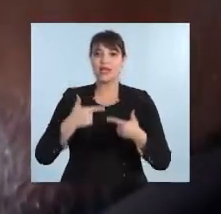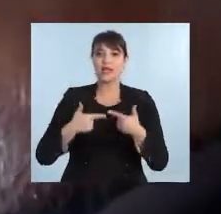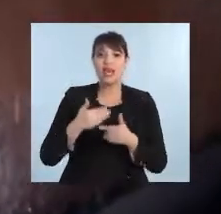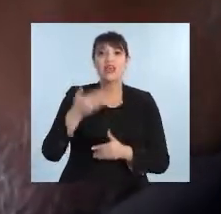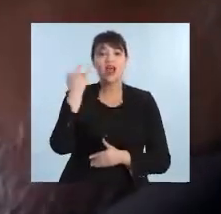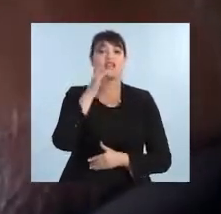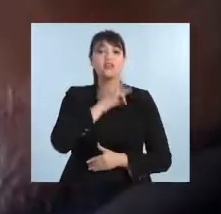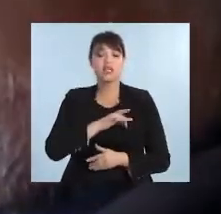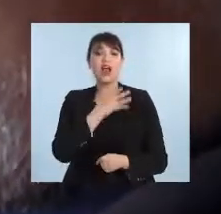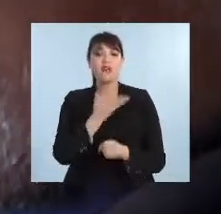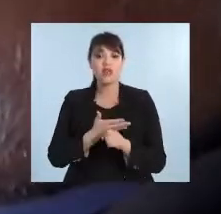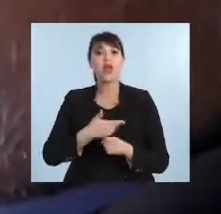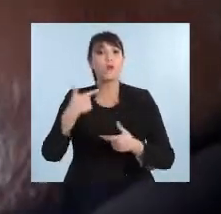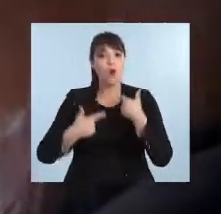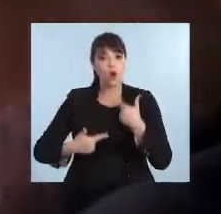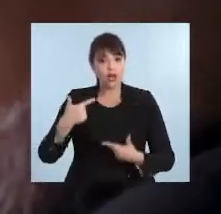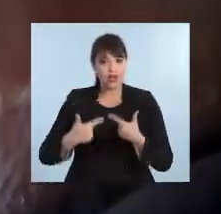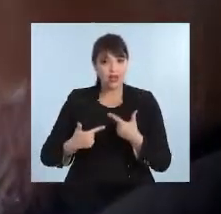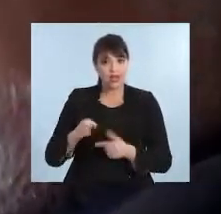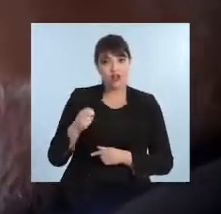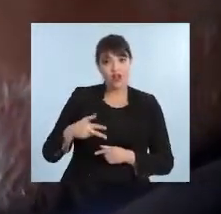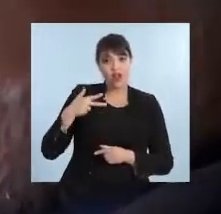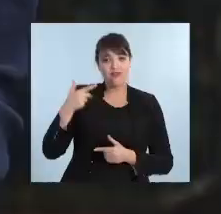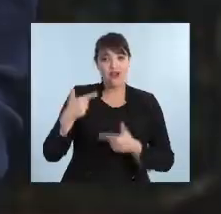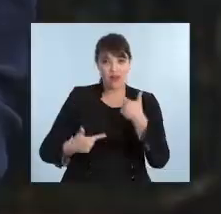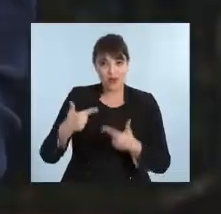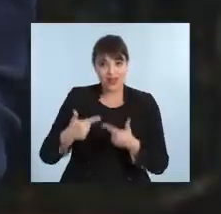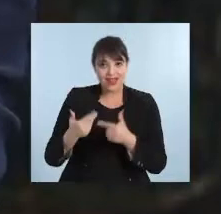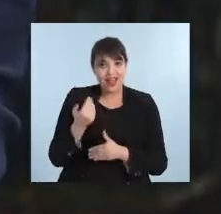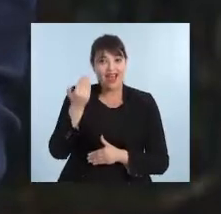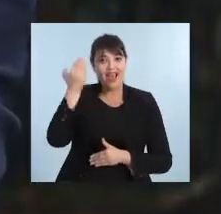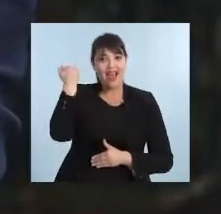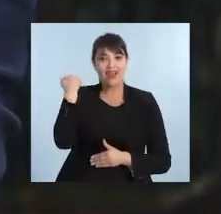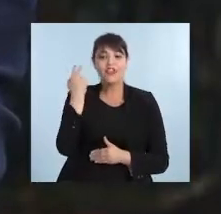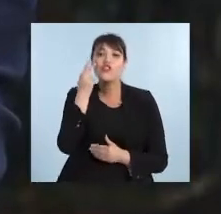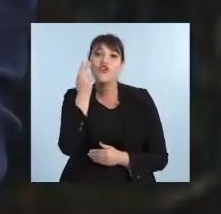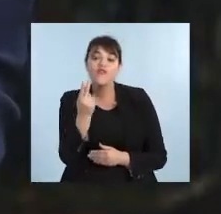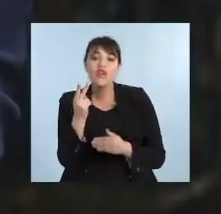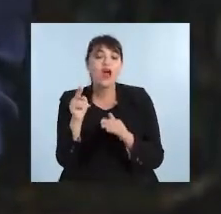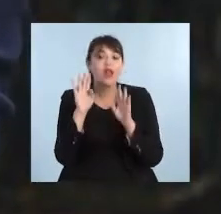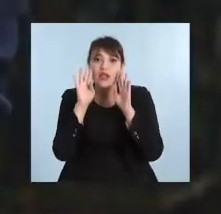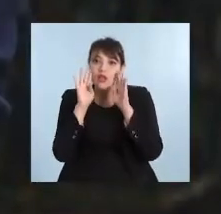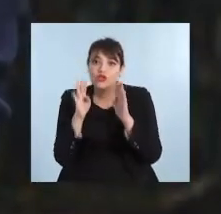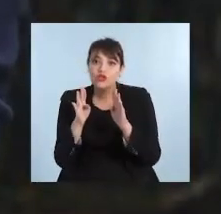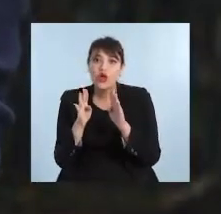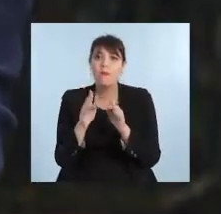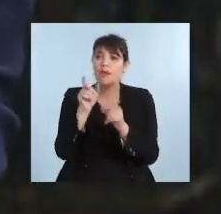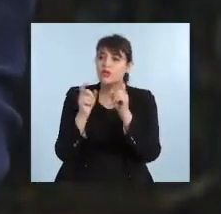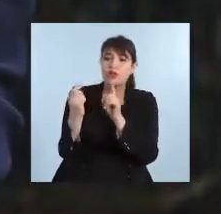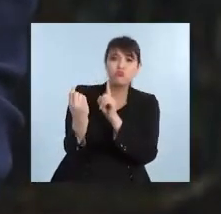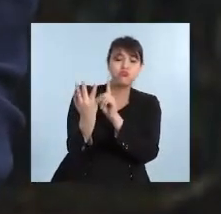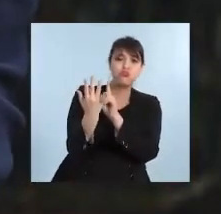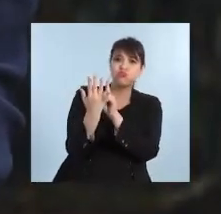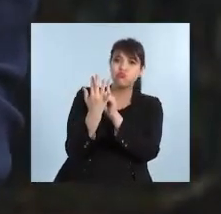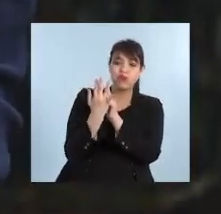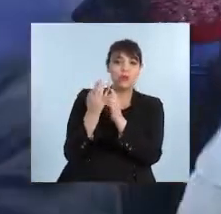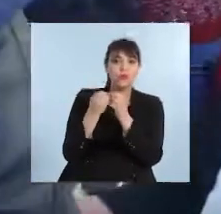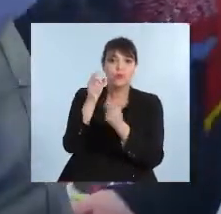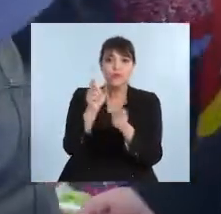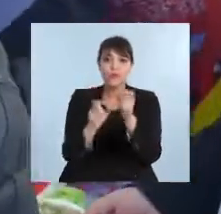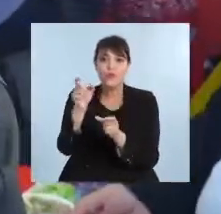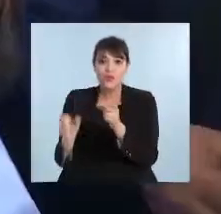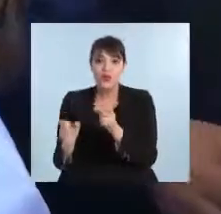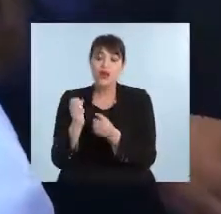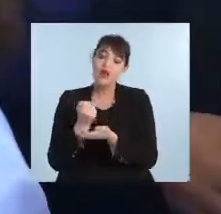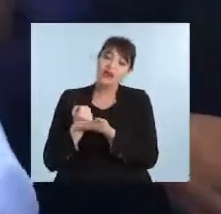muy politizado y la gente valorizaba la política. Siempre me llamó la atención la cantidad de gente que se le